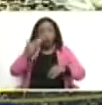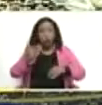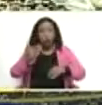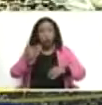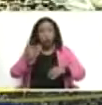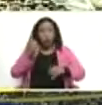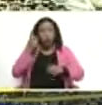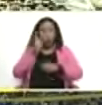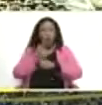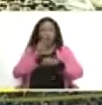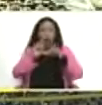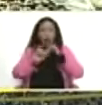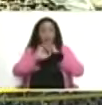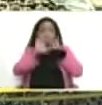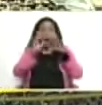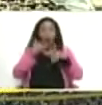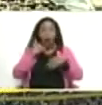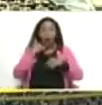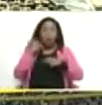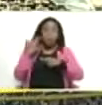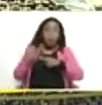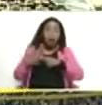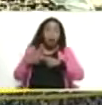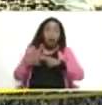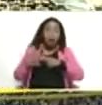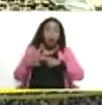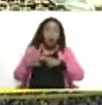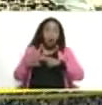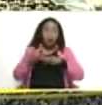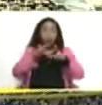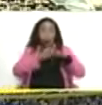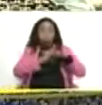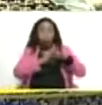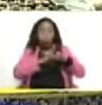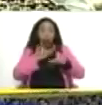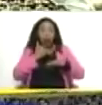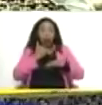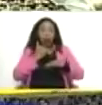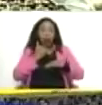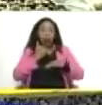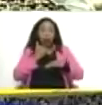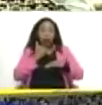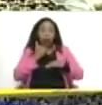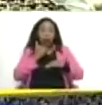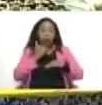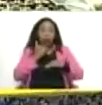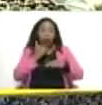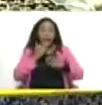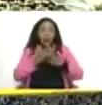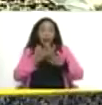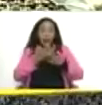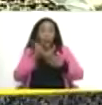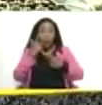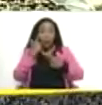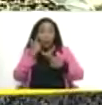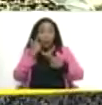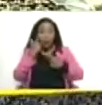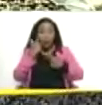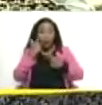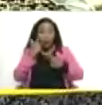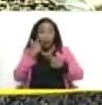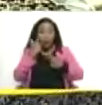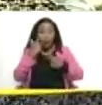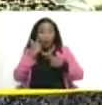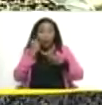el mapa de las amenazas, de las alertas, y tener un paso, dos pasos, dos